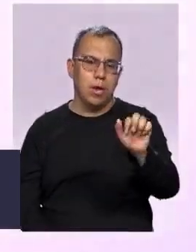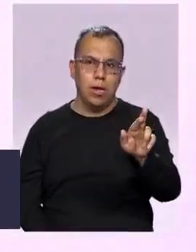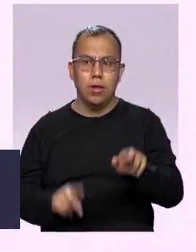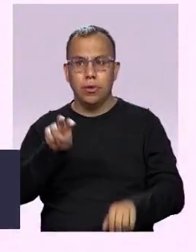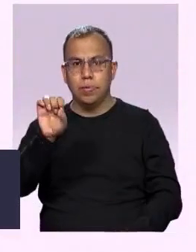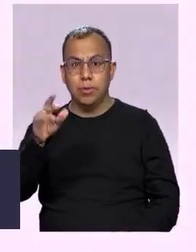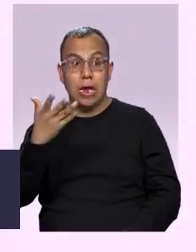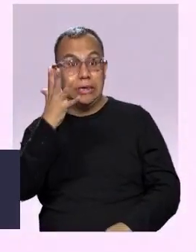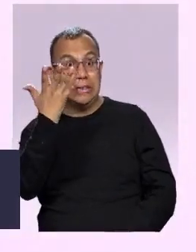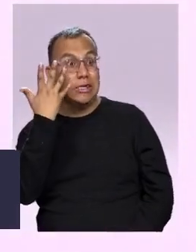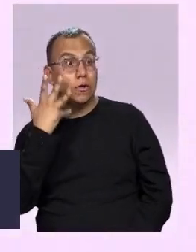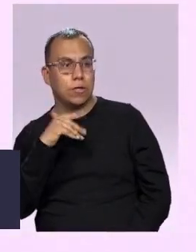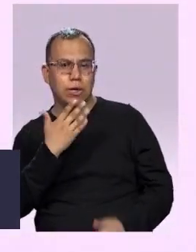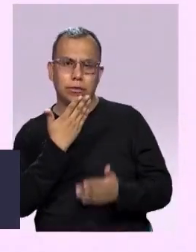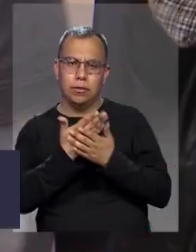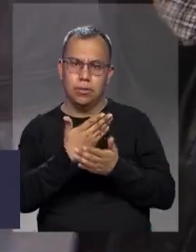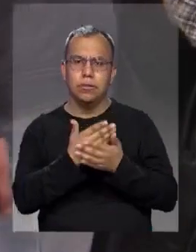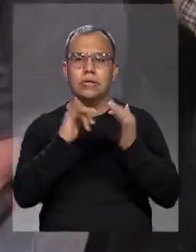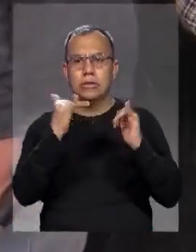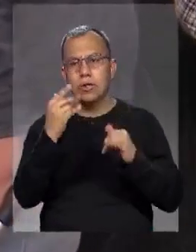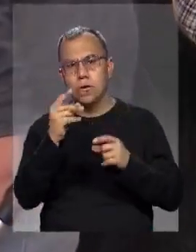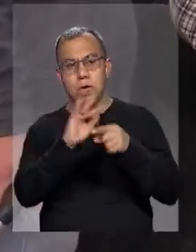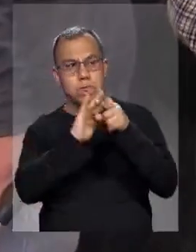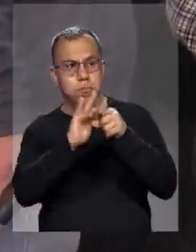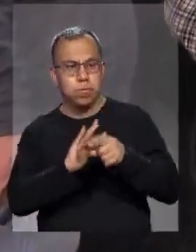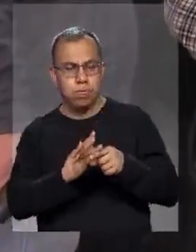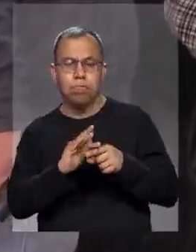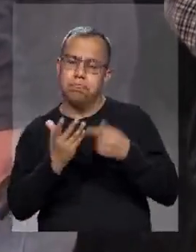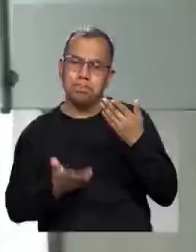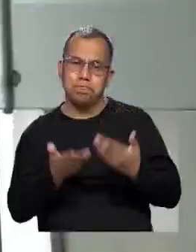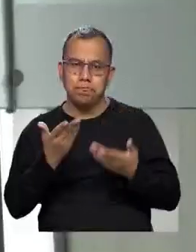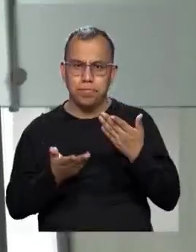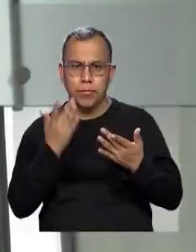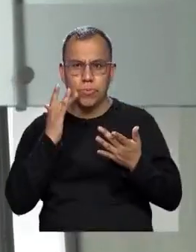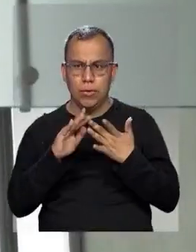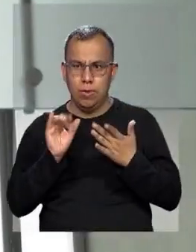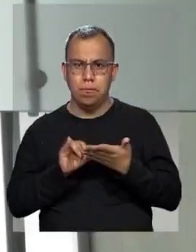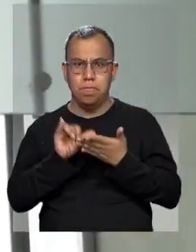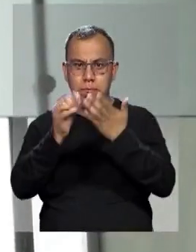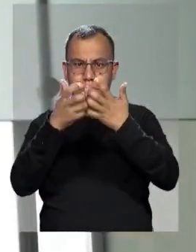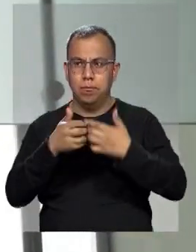5 días para informar si realizarán la implementación o no, según la Aeronáutica Civil.